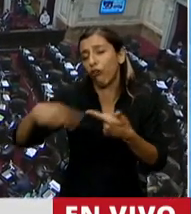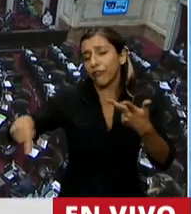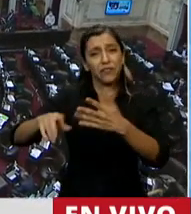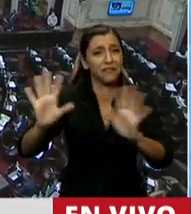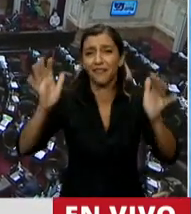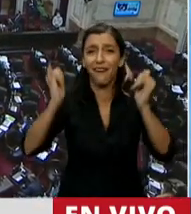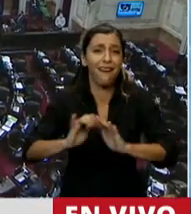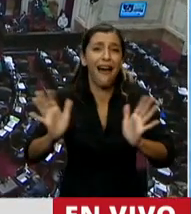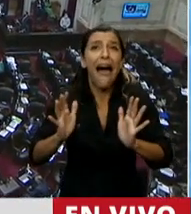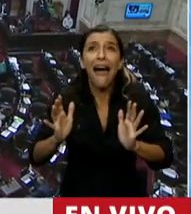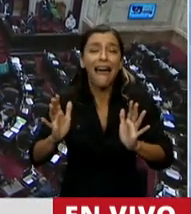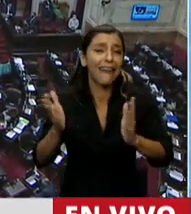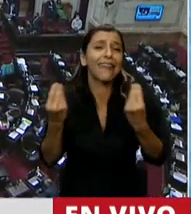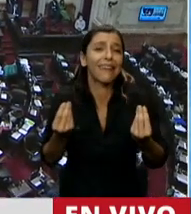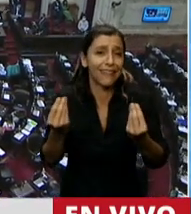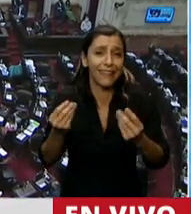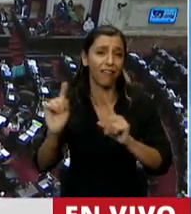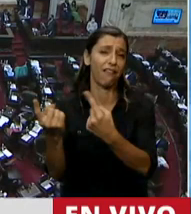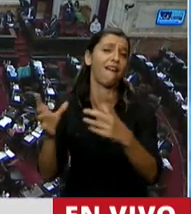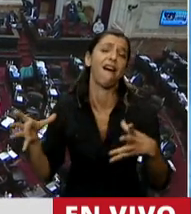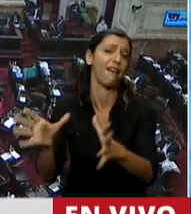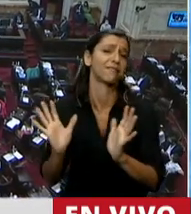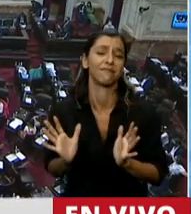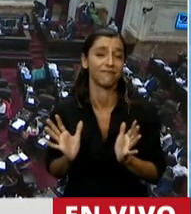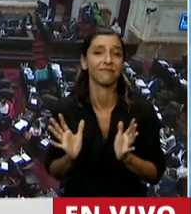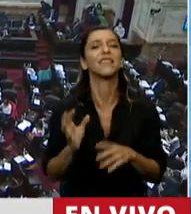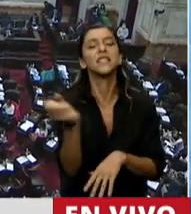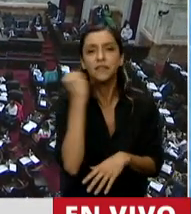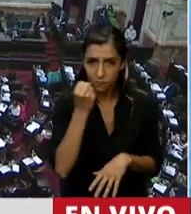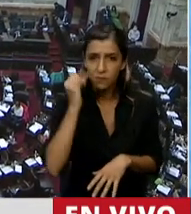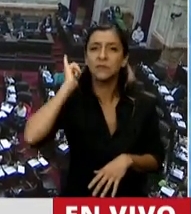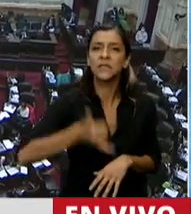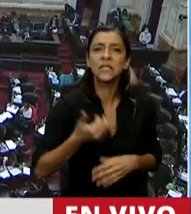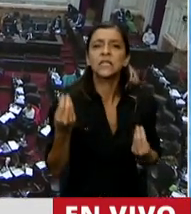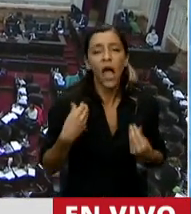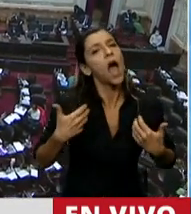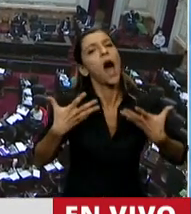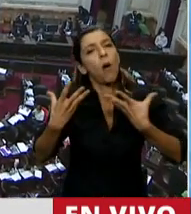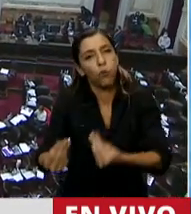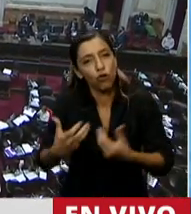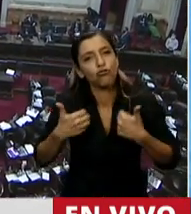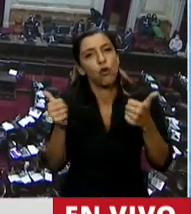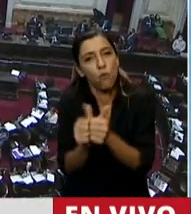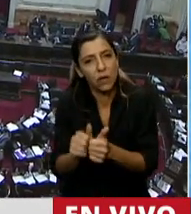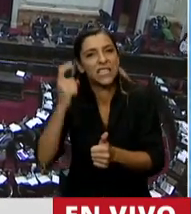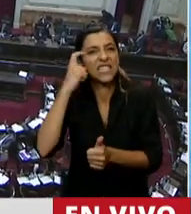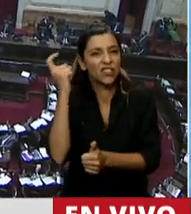¿Dónde se encuentra el acompañamiento emocional en estos proyectos, sea holístico, sea psicosocial?